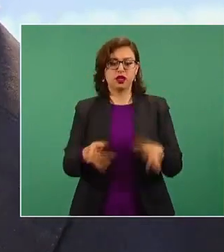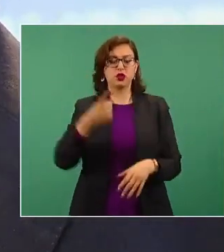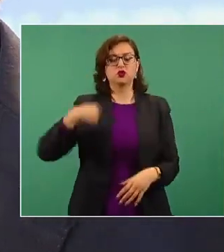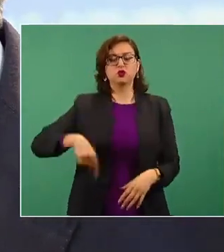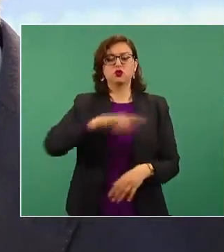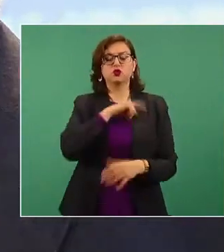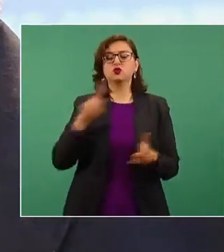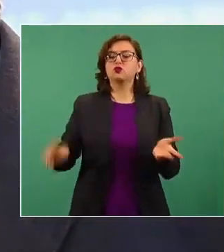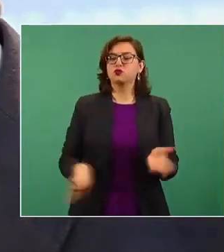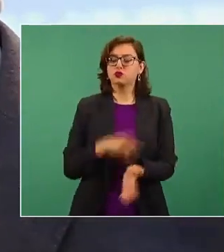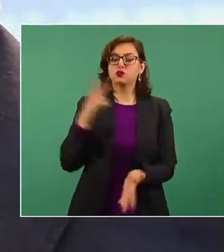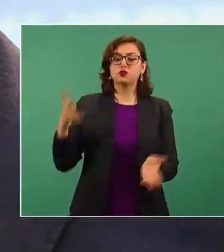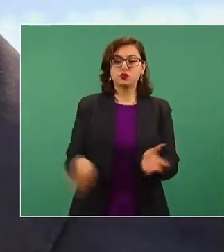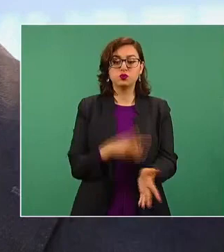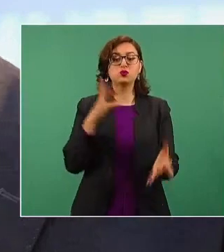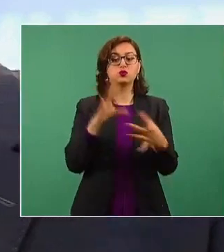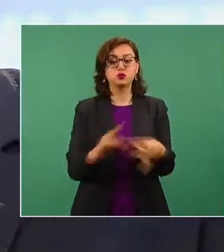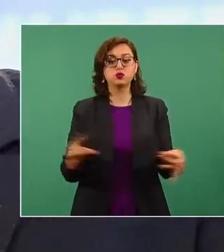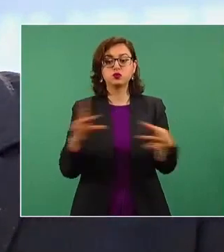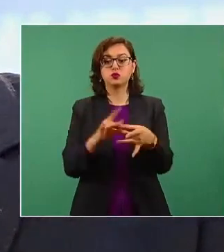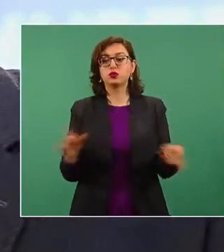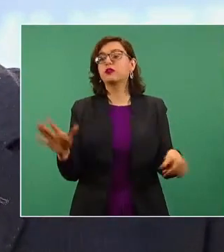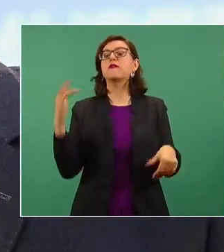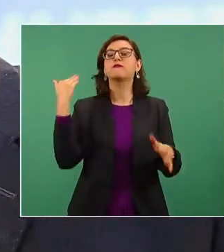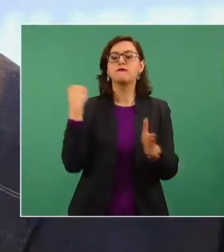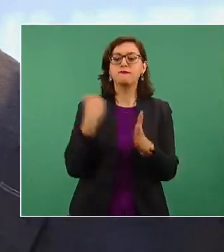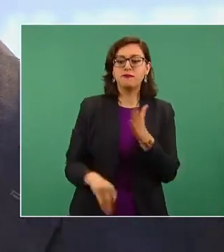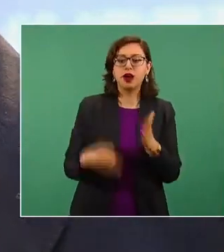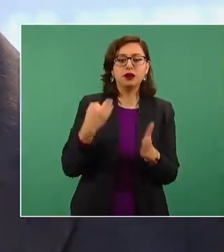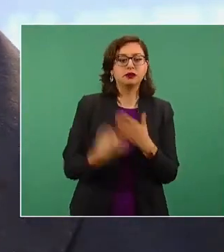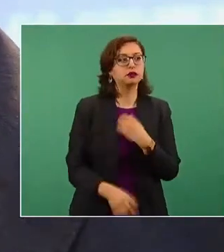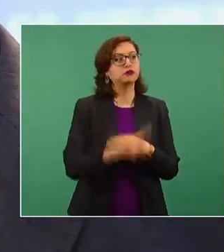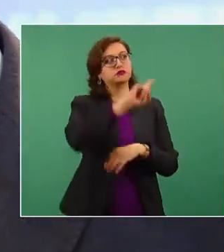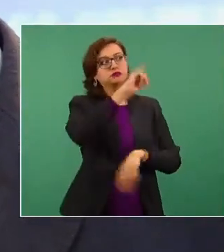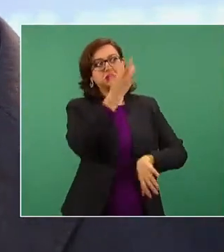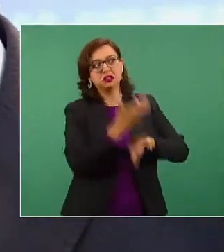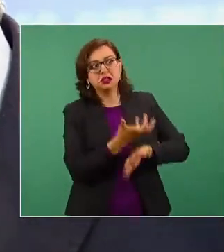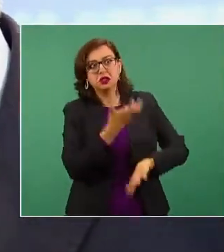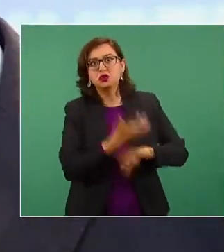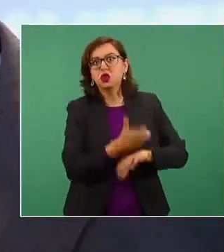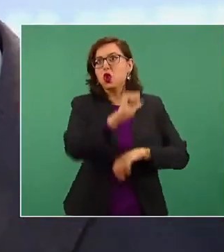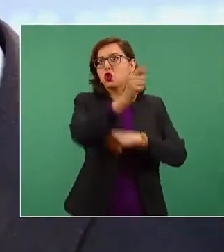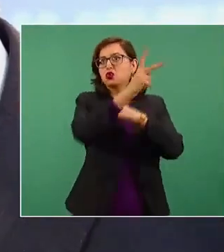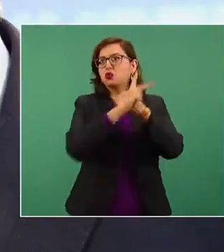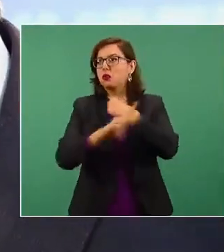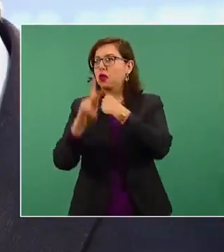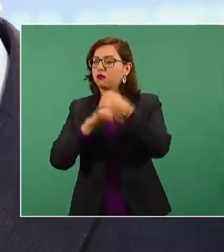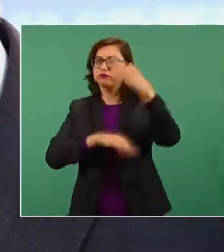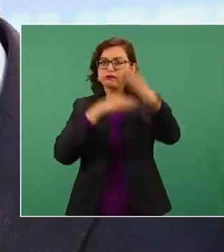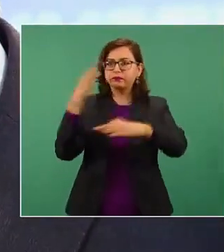porque no hay campañas de orientación en Estados Unidos o en otras partes.